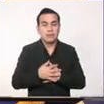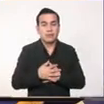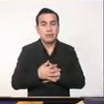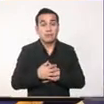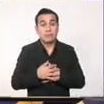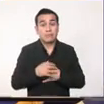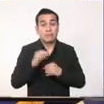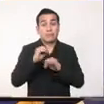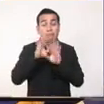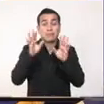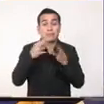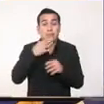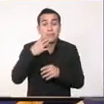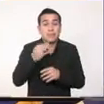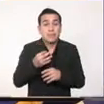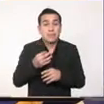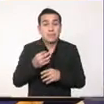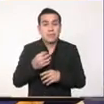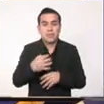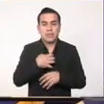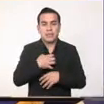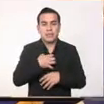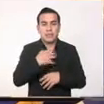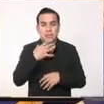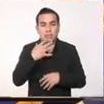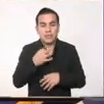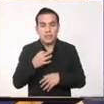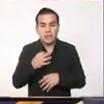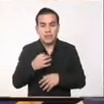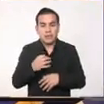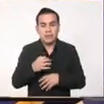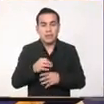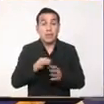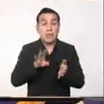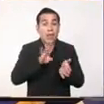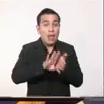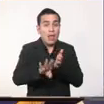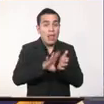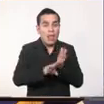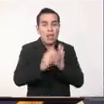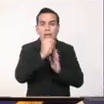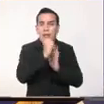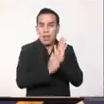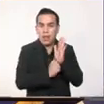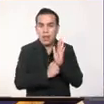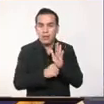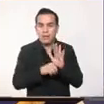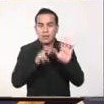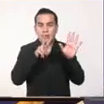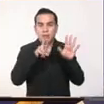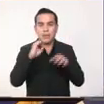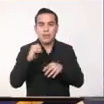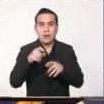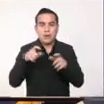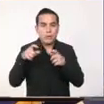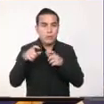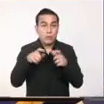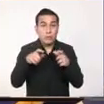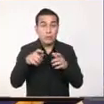Y claro, el status quo se va a enojar. Cuando le pongan impuestos a los periódicos que no han pagado en 70 años, se van a